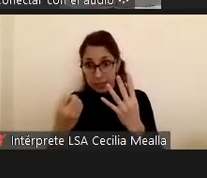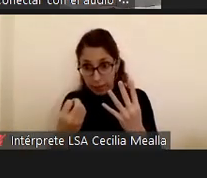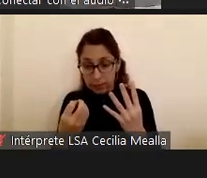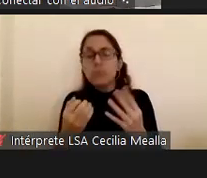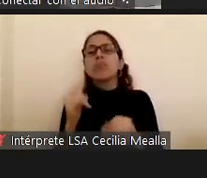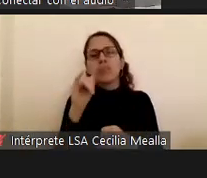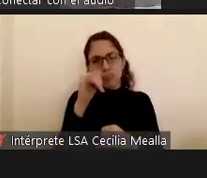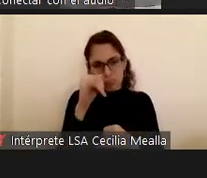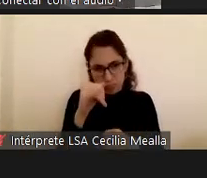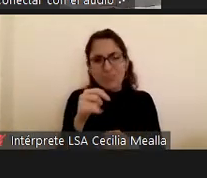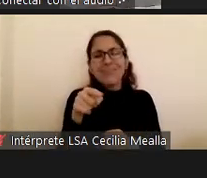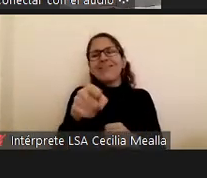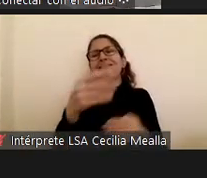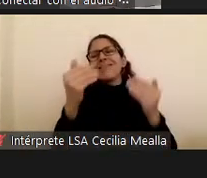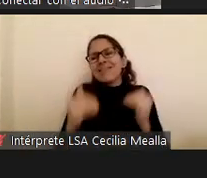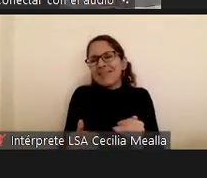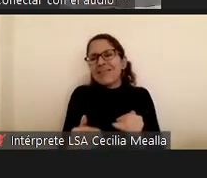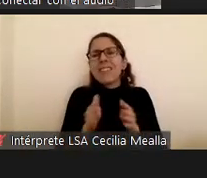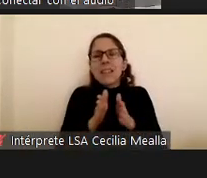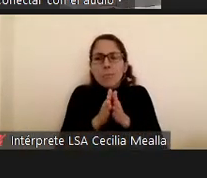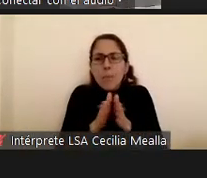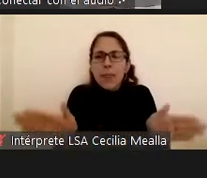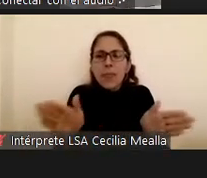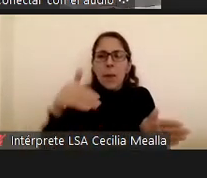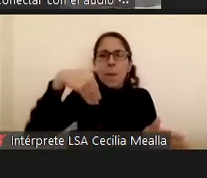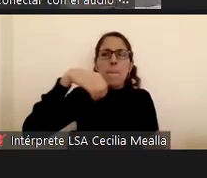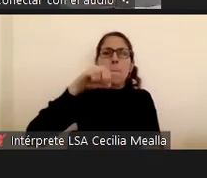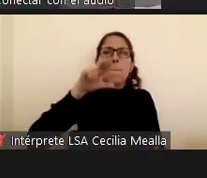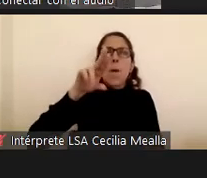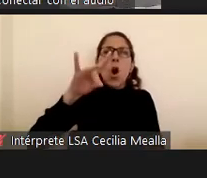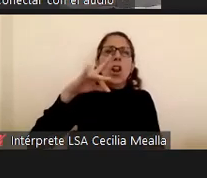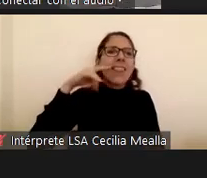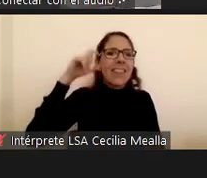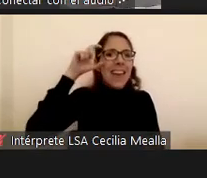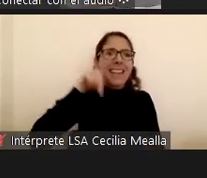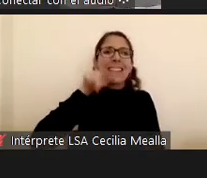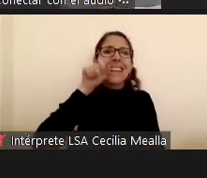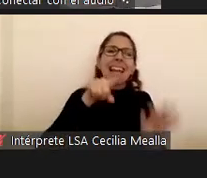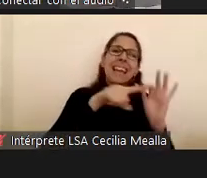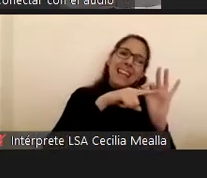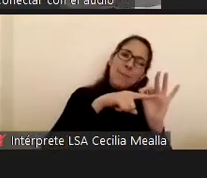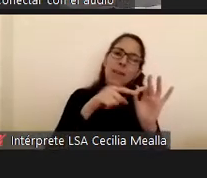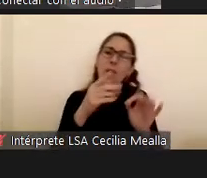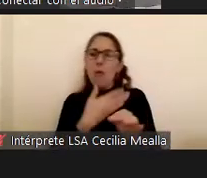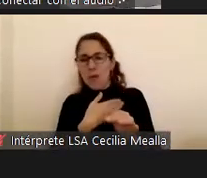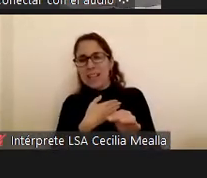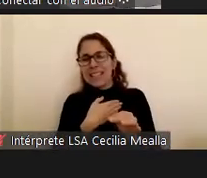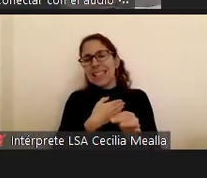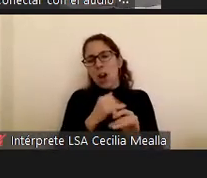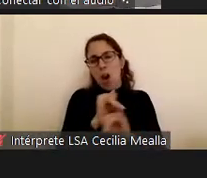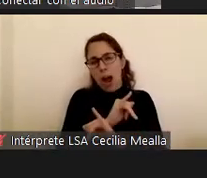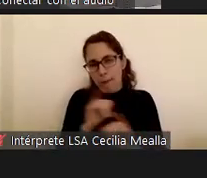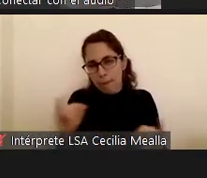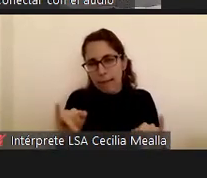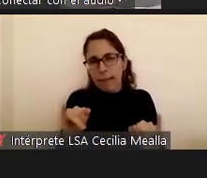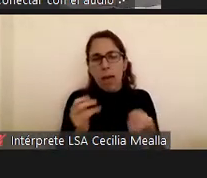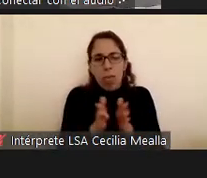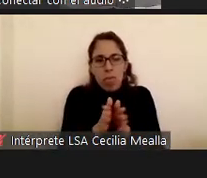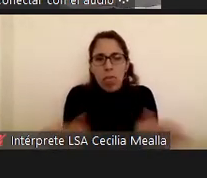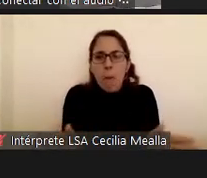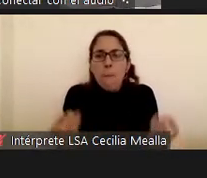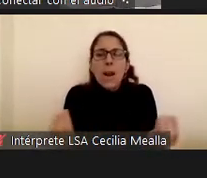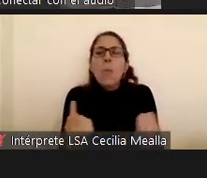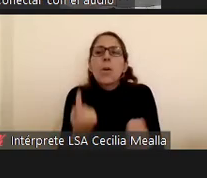químico y físico, porque Sí. hay una coloración que tiene los dos